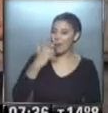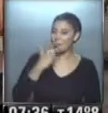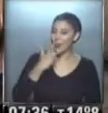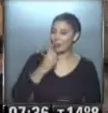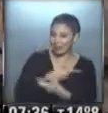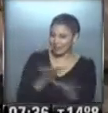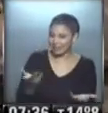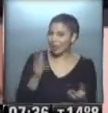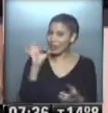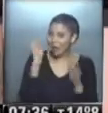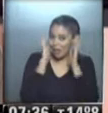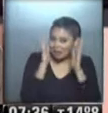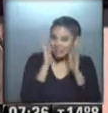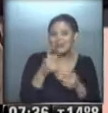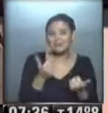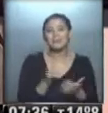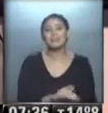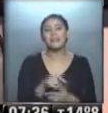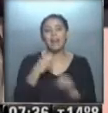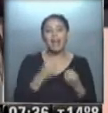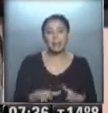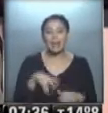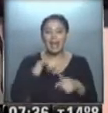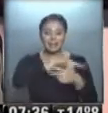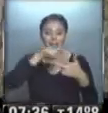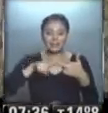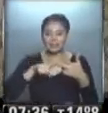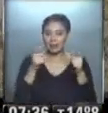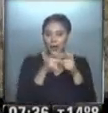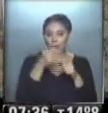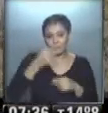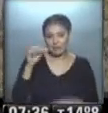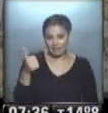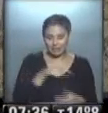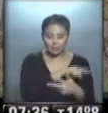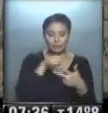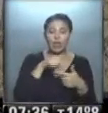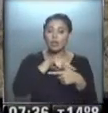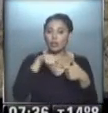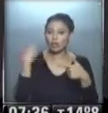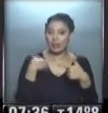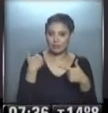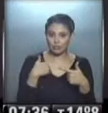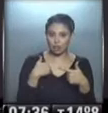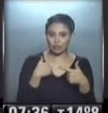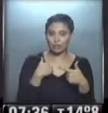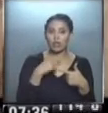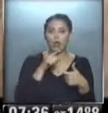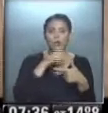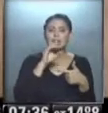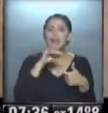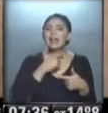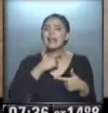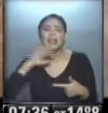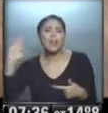días, prestamos atención. Bueno, vamos a comenzar con 3 de los 6 estrenos, entre ellos los 2 argentinos. Los Quiero a